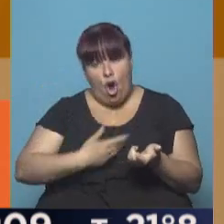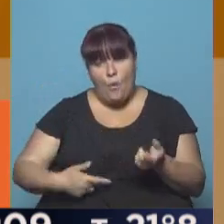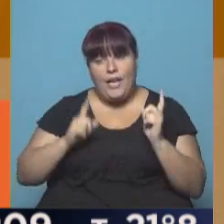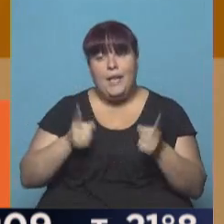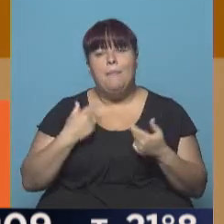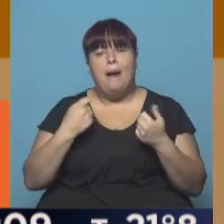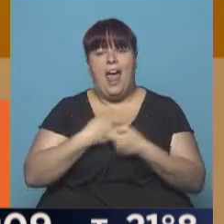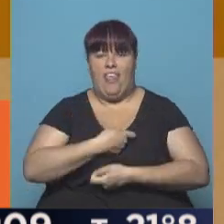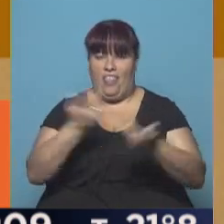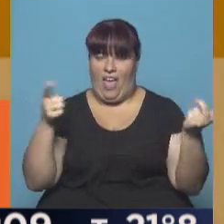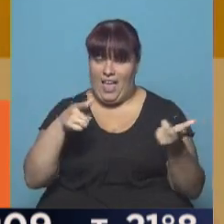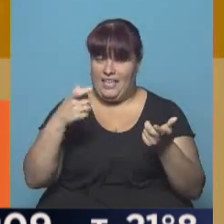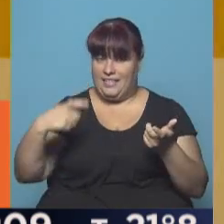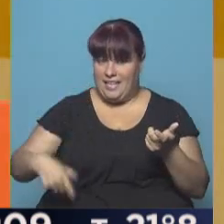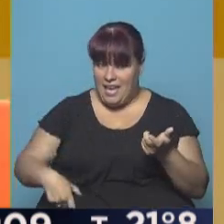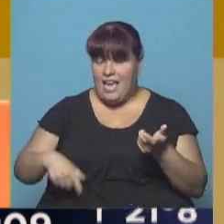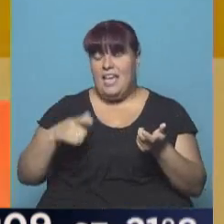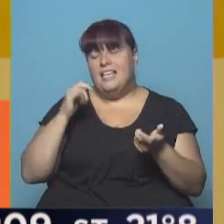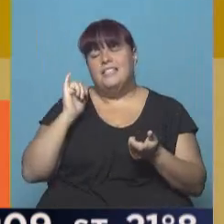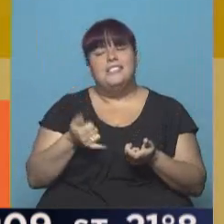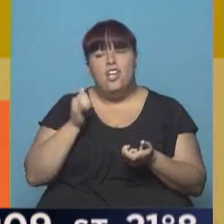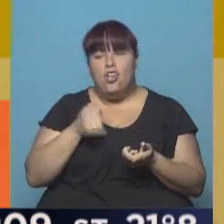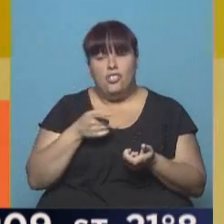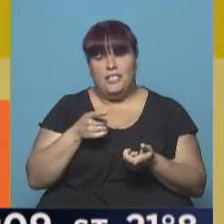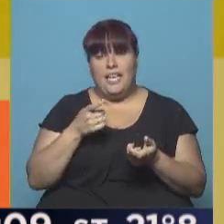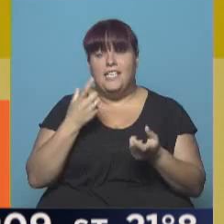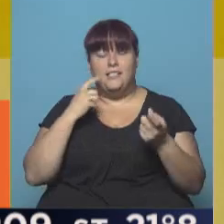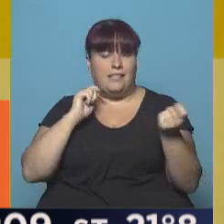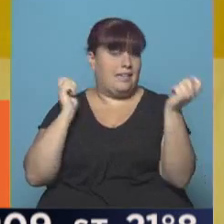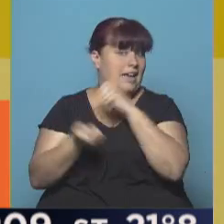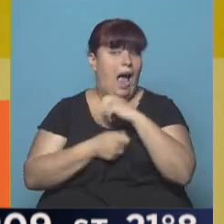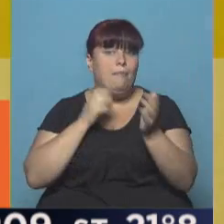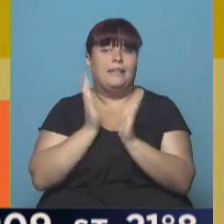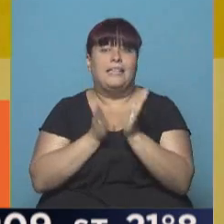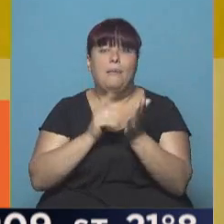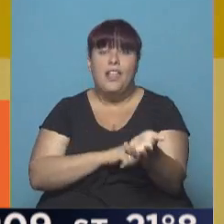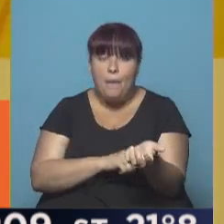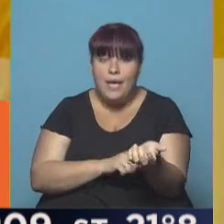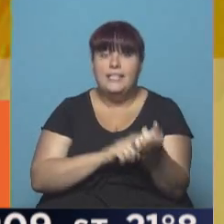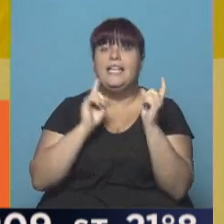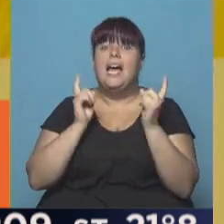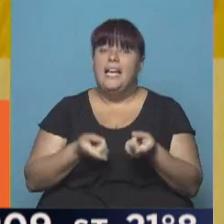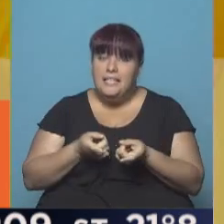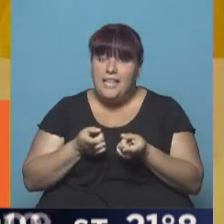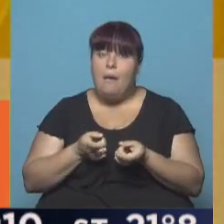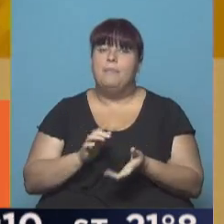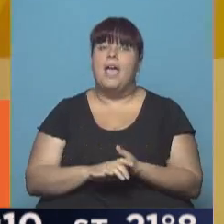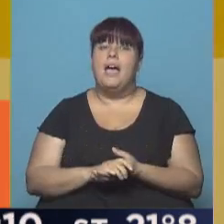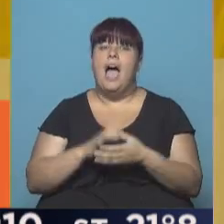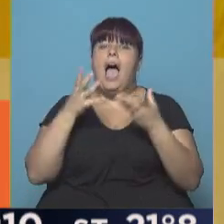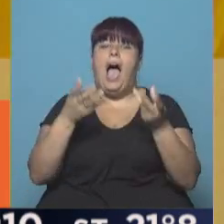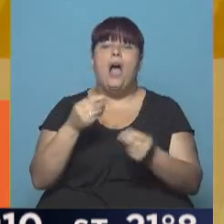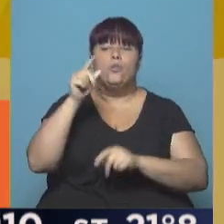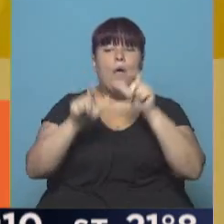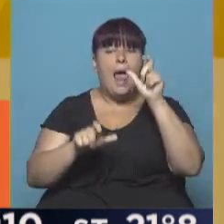para poder proporcionar este sistema que sin duda no solo revoluciona el tratamiento para la diabetes sino que además va a serc que el